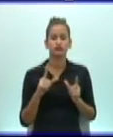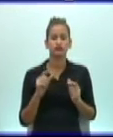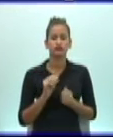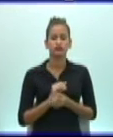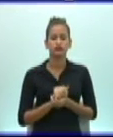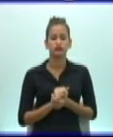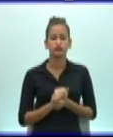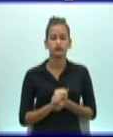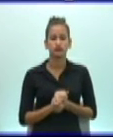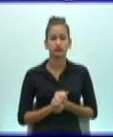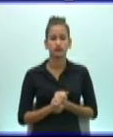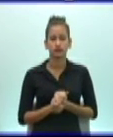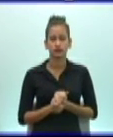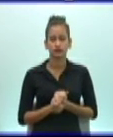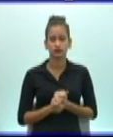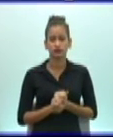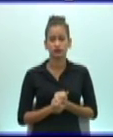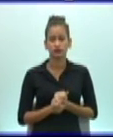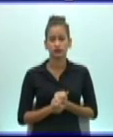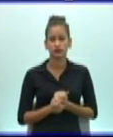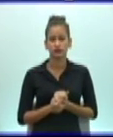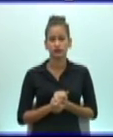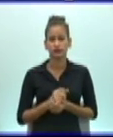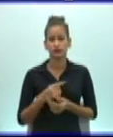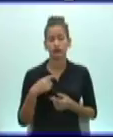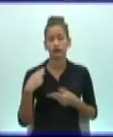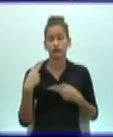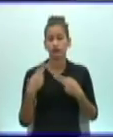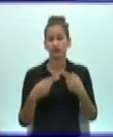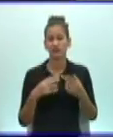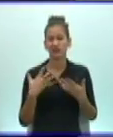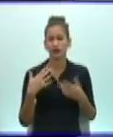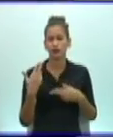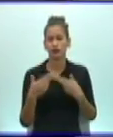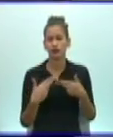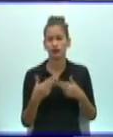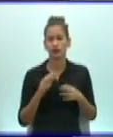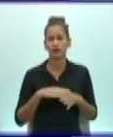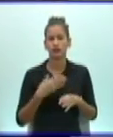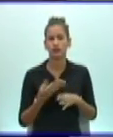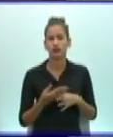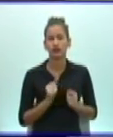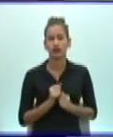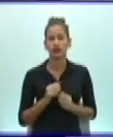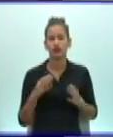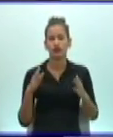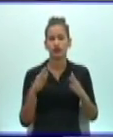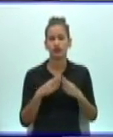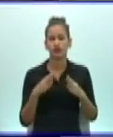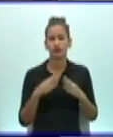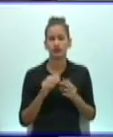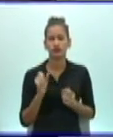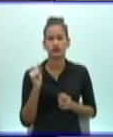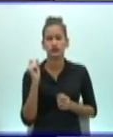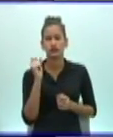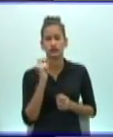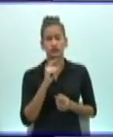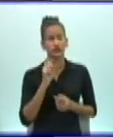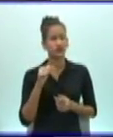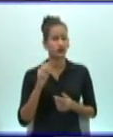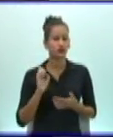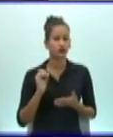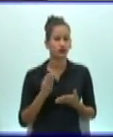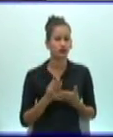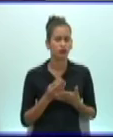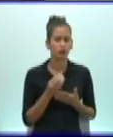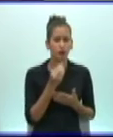podemos pasar inmediatamente a qué vamos a hacer después en casa cuando termine esta clase, o lo